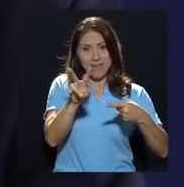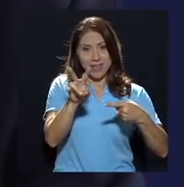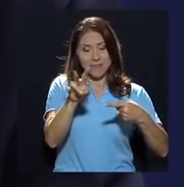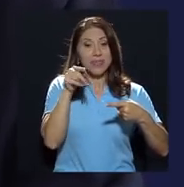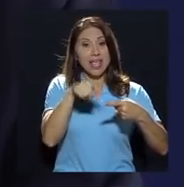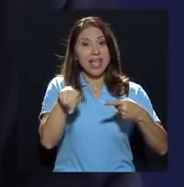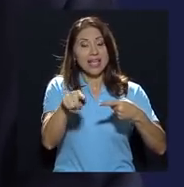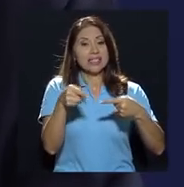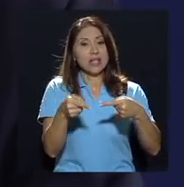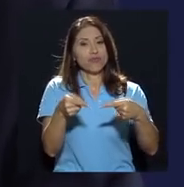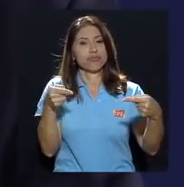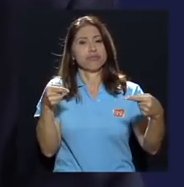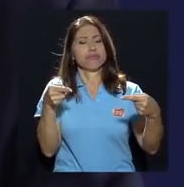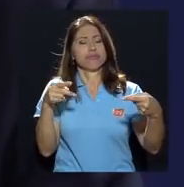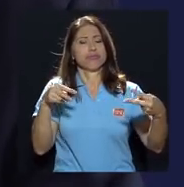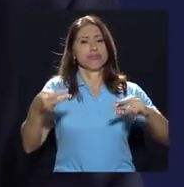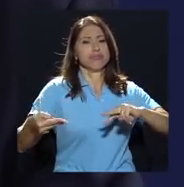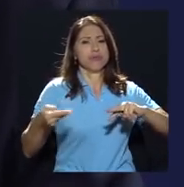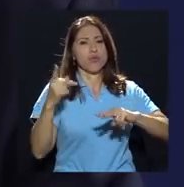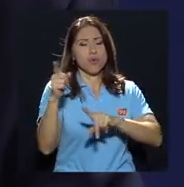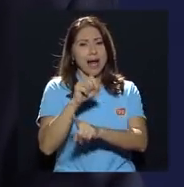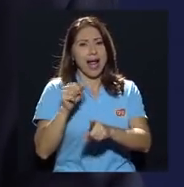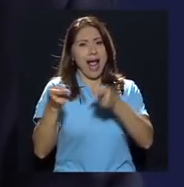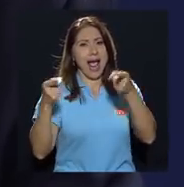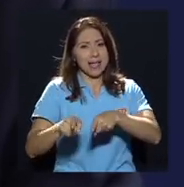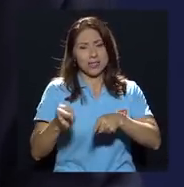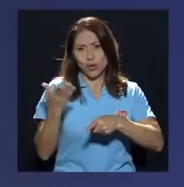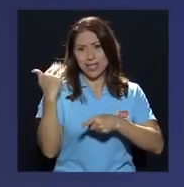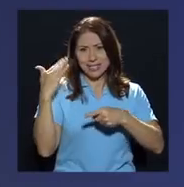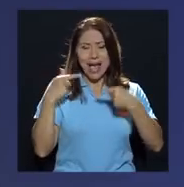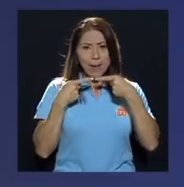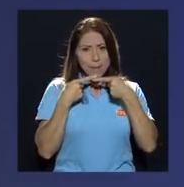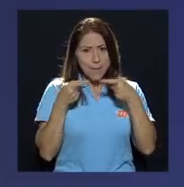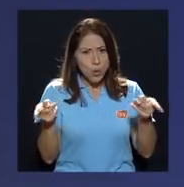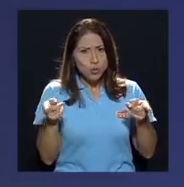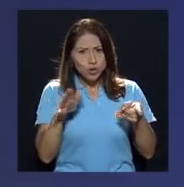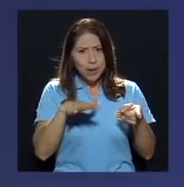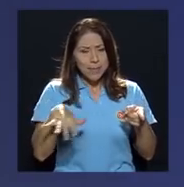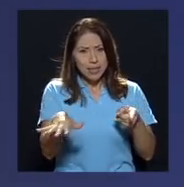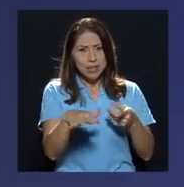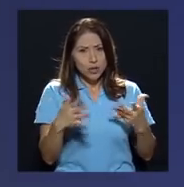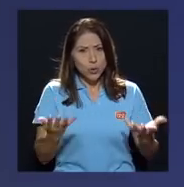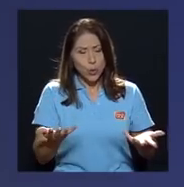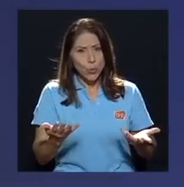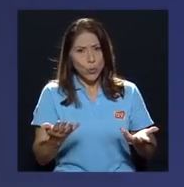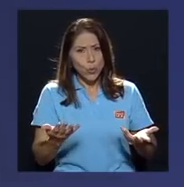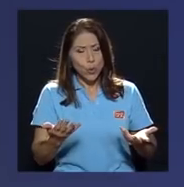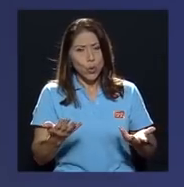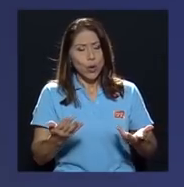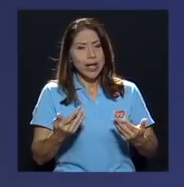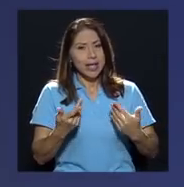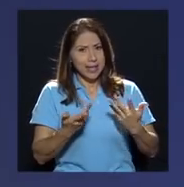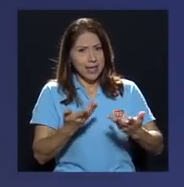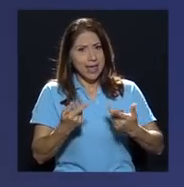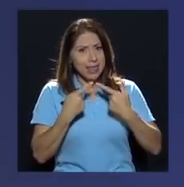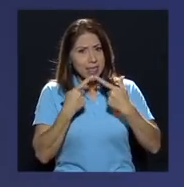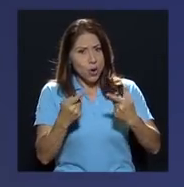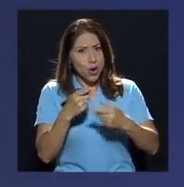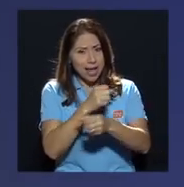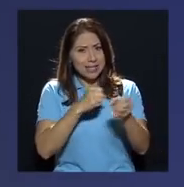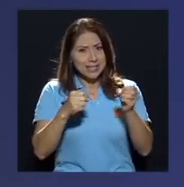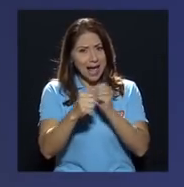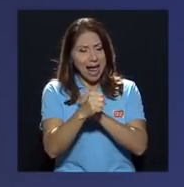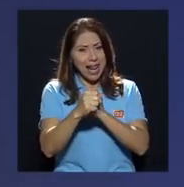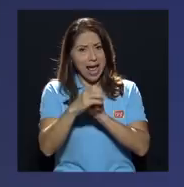y va en contrariedad inclusiva a un caso ya de pronunciamiento que tuvo un pronunciamiento